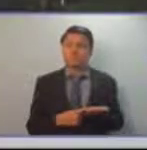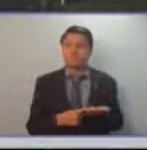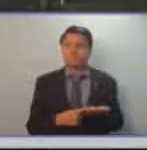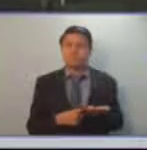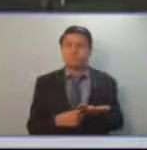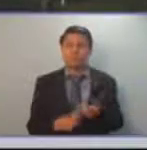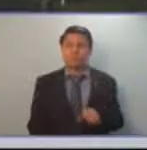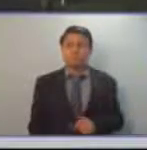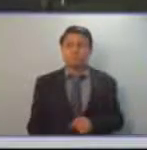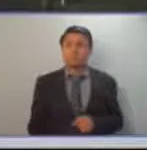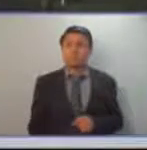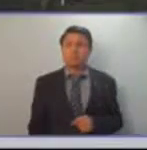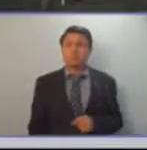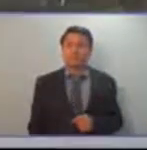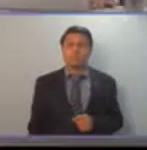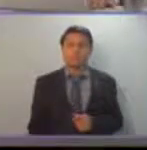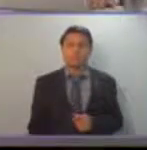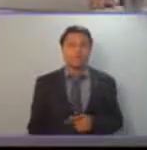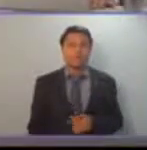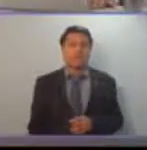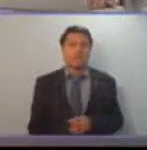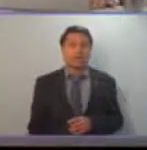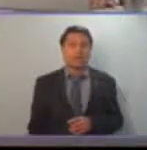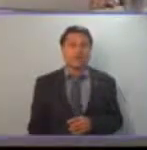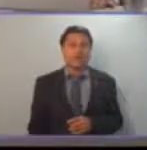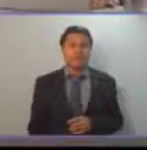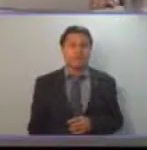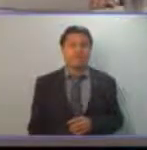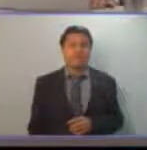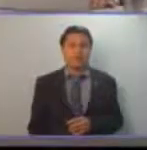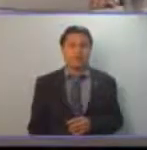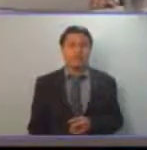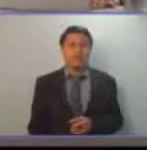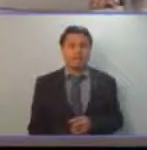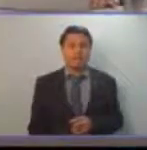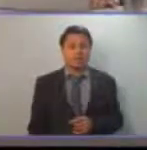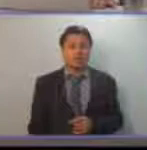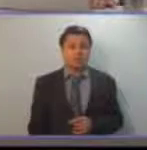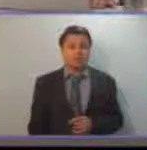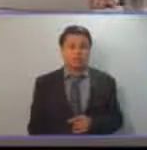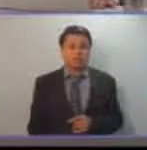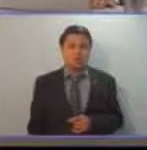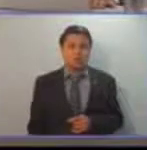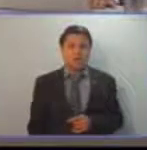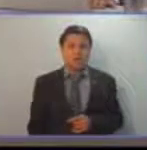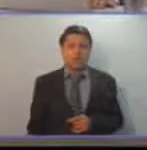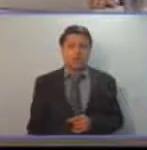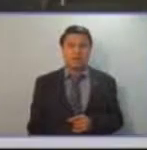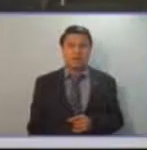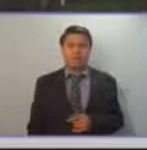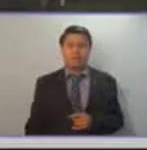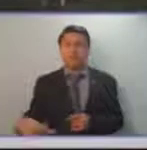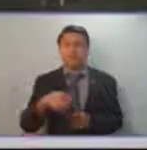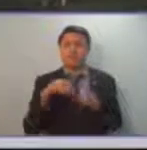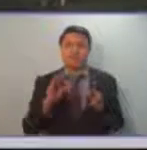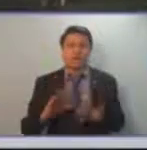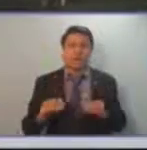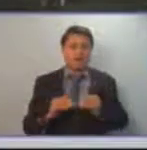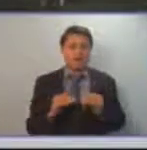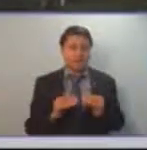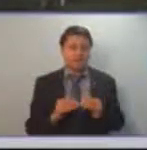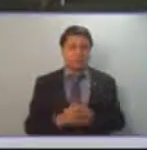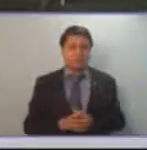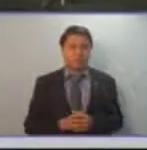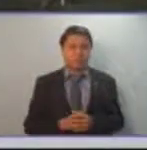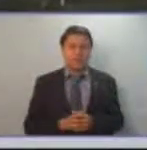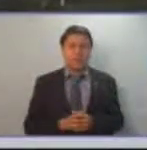electoral. ¿Cómo? ¿Y se está logrando? Creo que sí, y mira que hoy tenemos